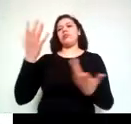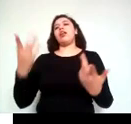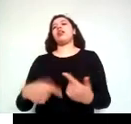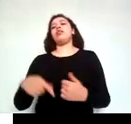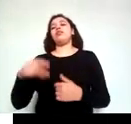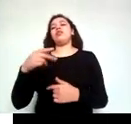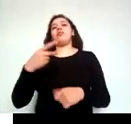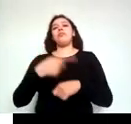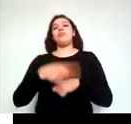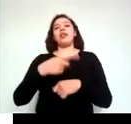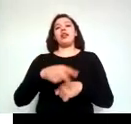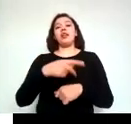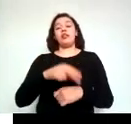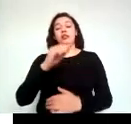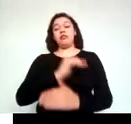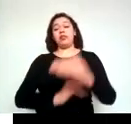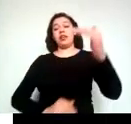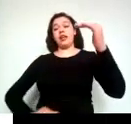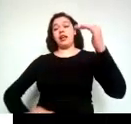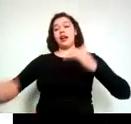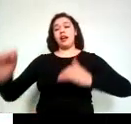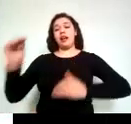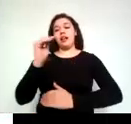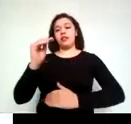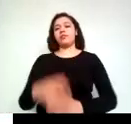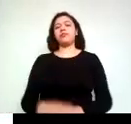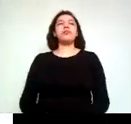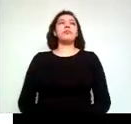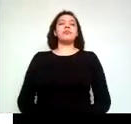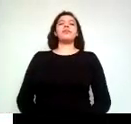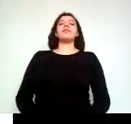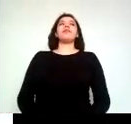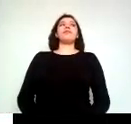esta categoría en específico es muy alto. ¿De acuerdo?